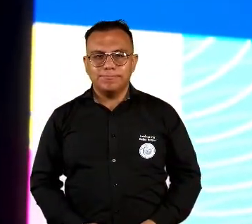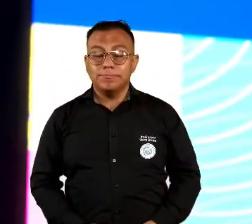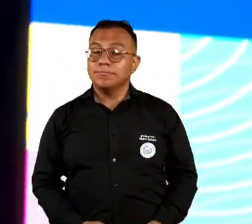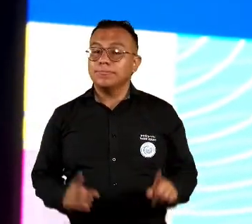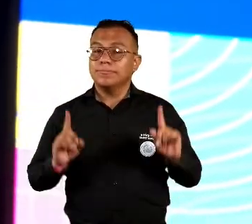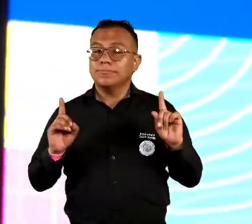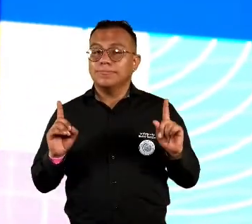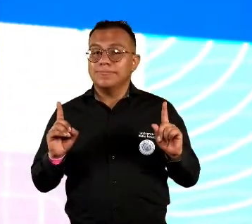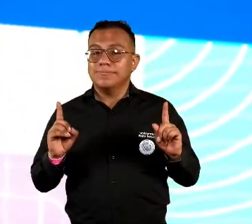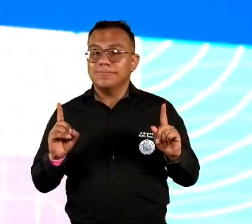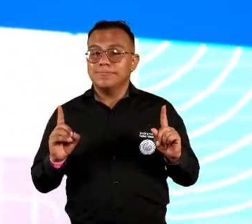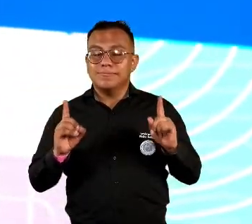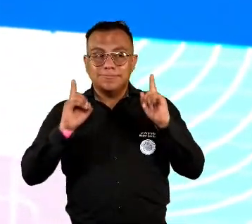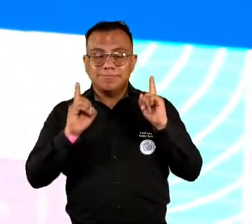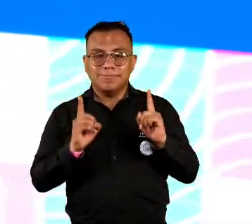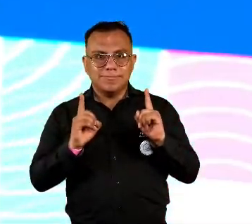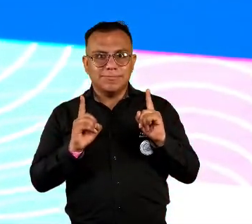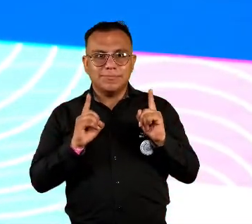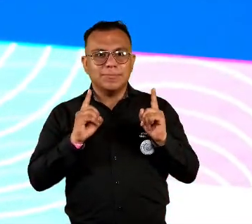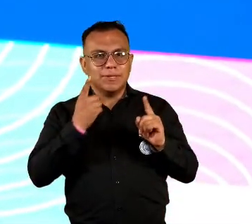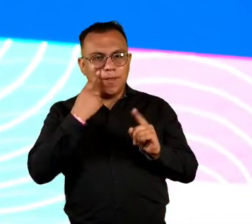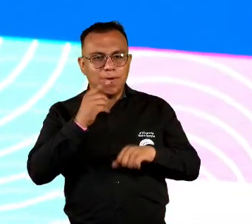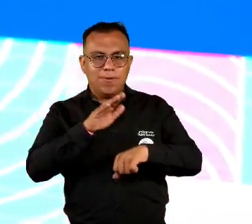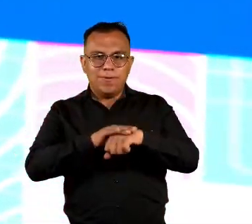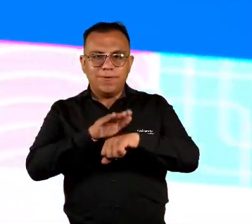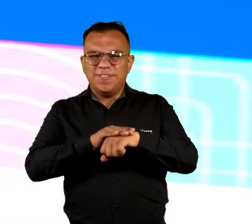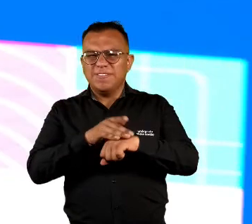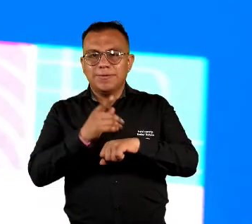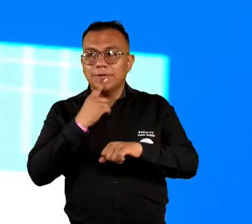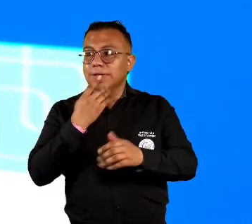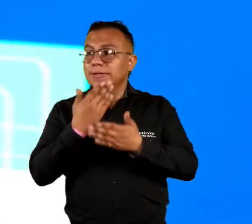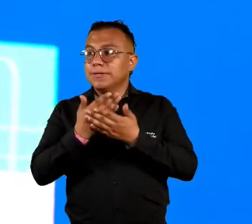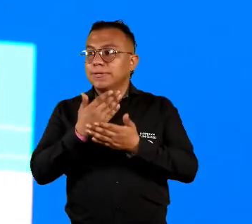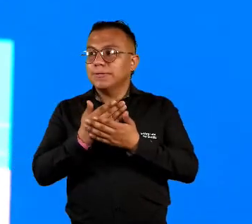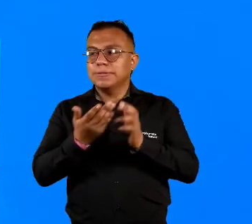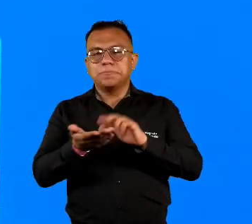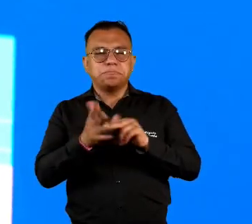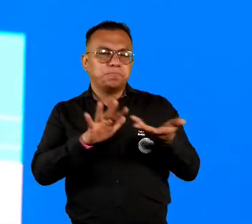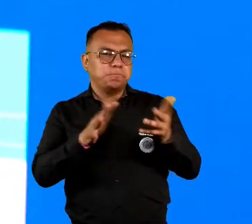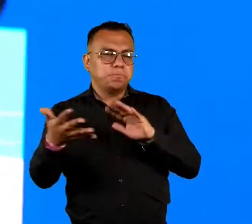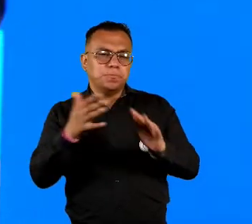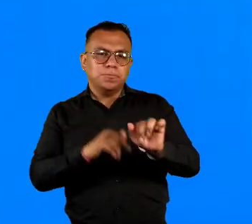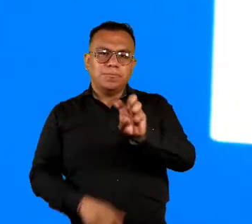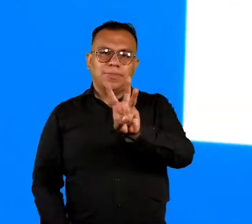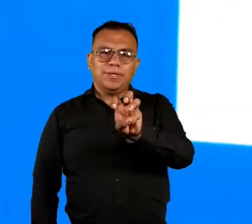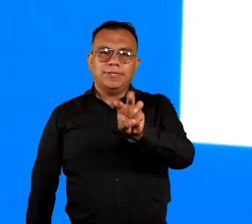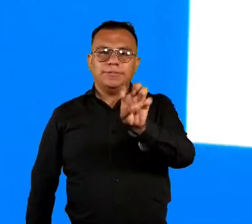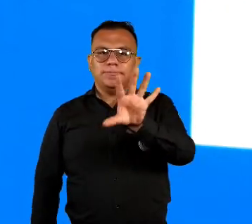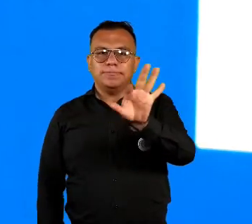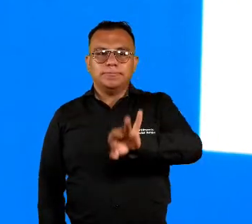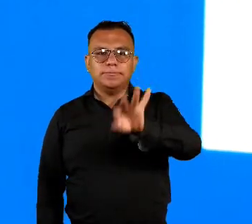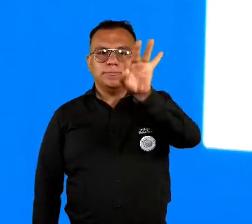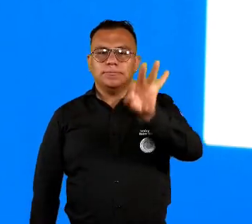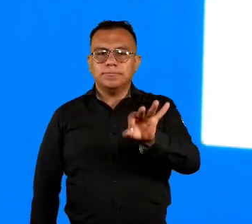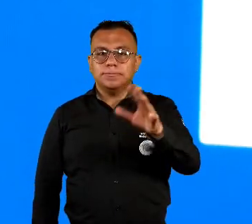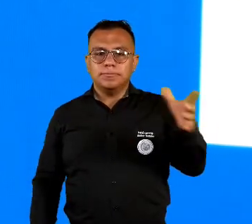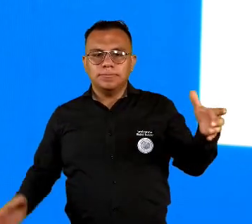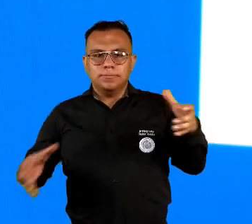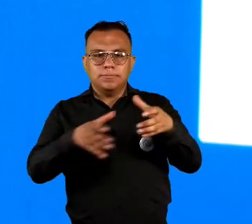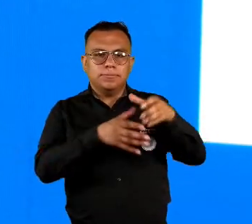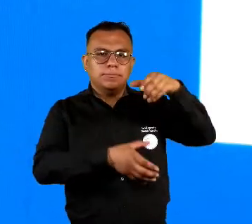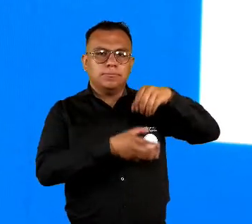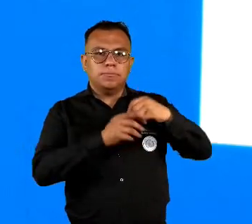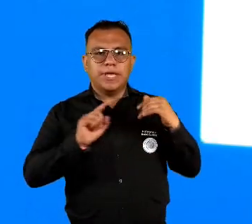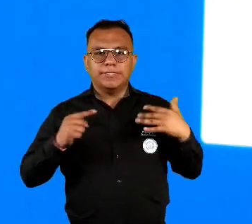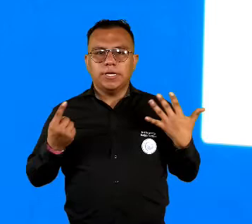pero lo que no te dice este dato es que aproximadamente el 85% de la industria está atomizada en seis